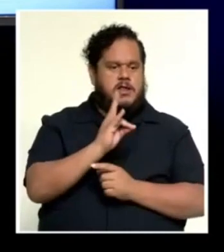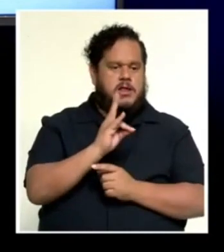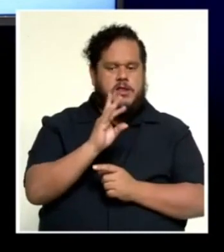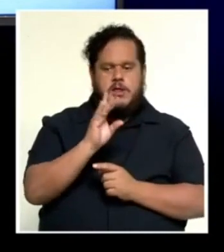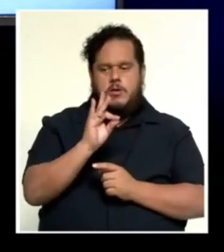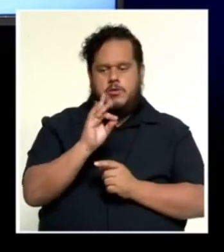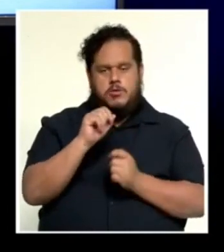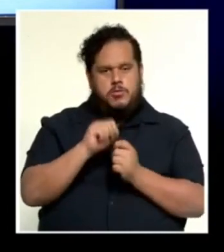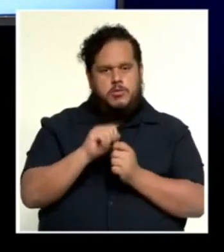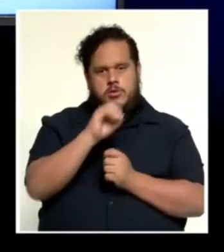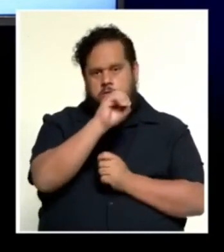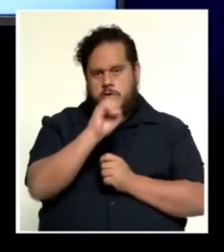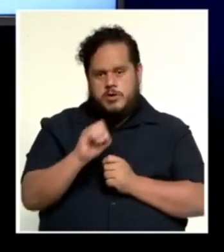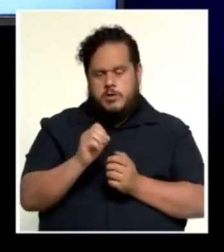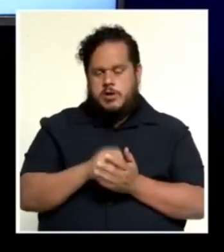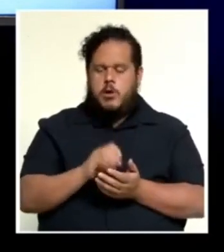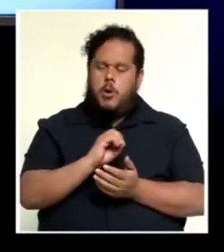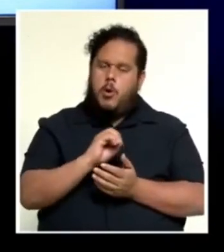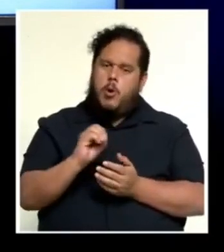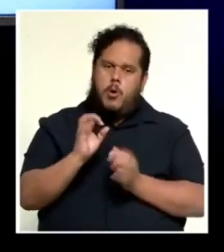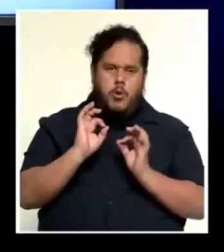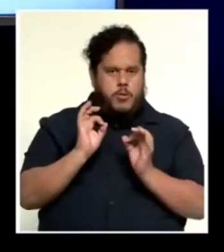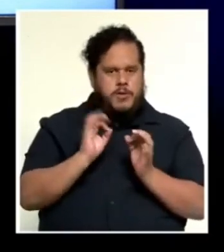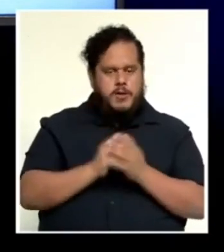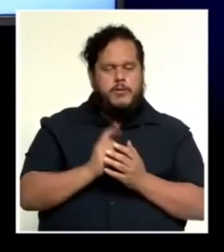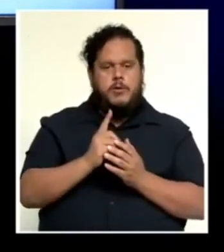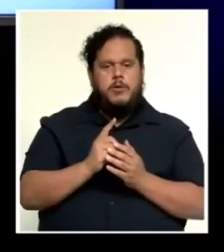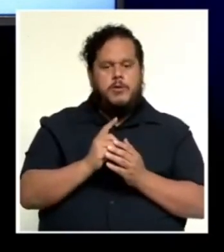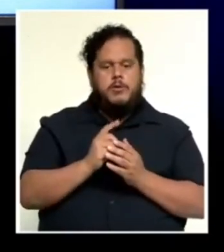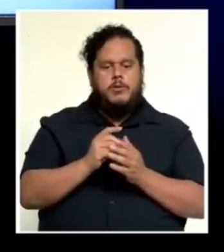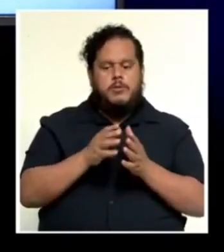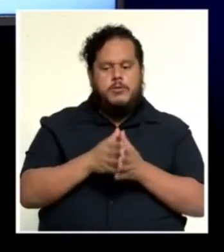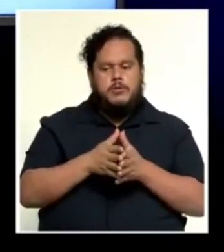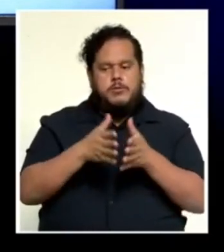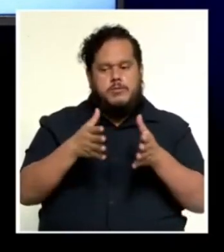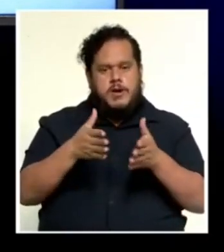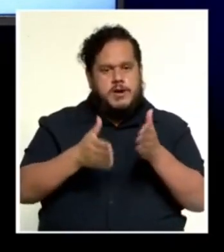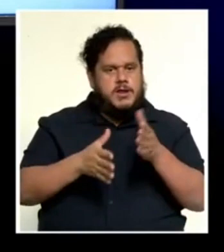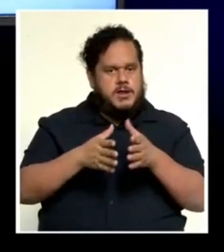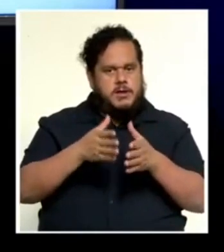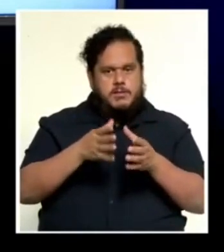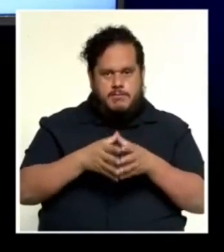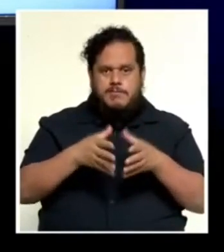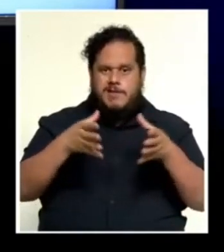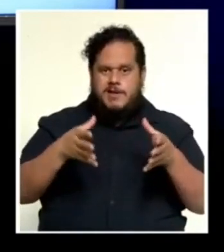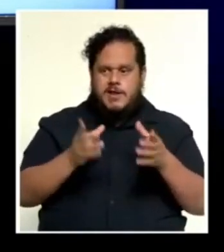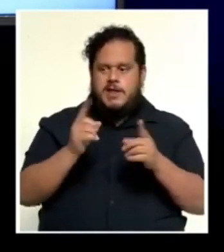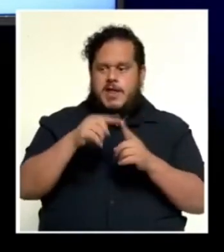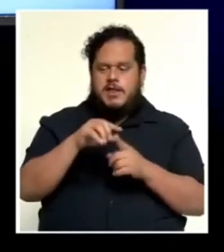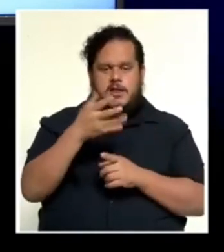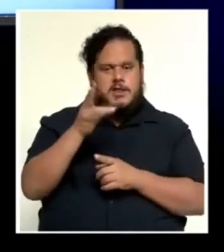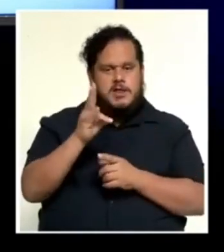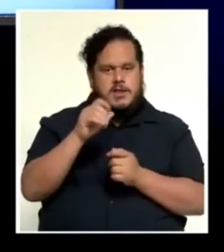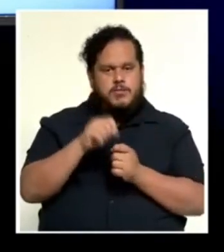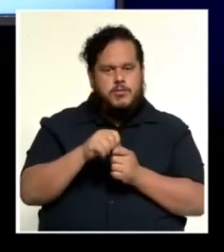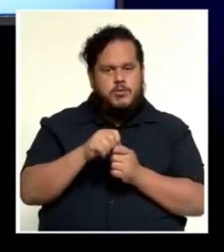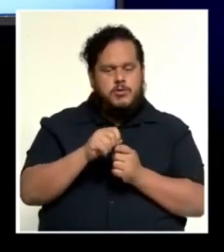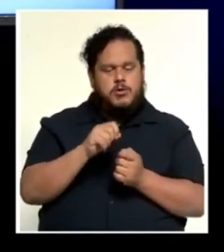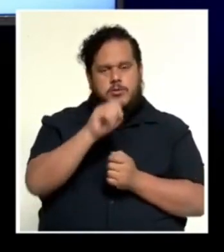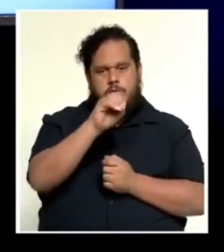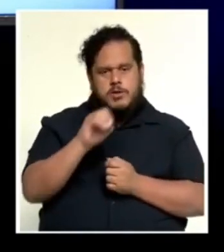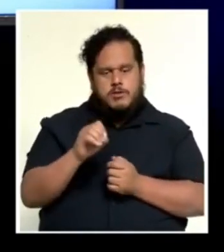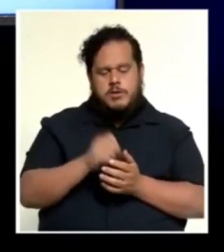puntos porcentuales, o bien un margen mayor en donde la diferencia podría ser de hasta 17 puntos